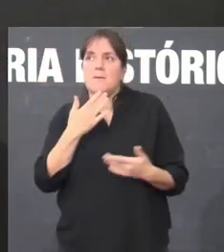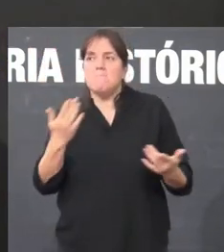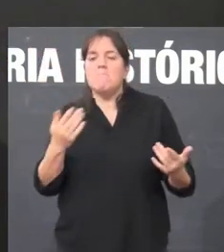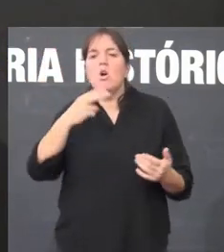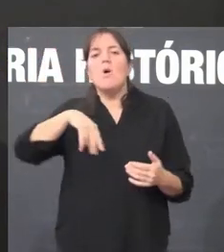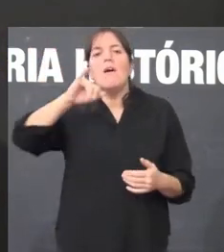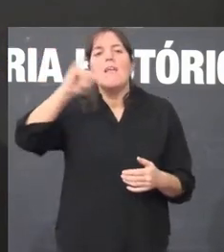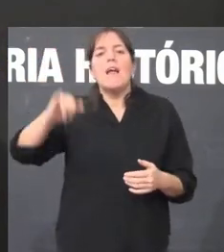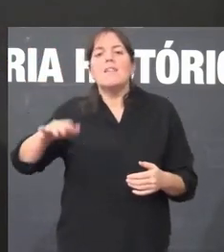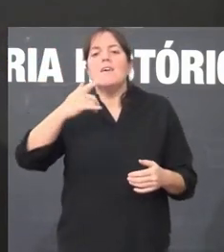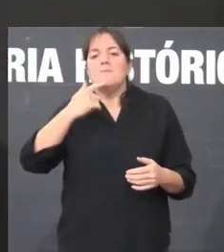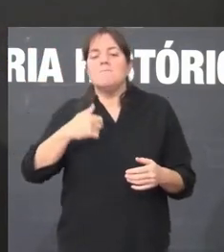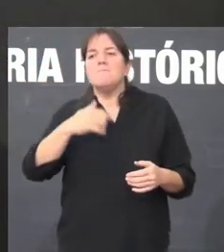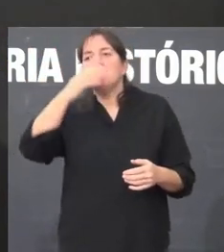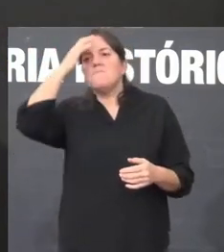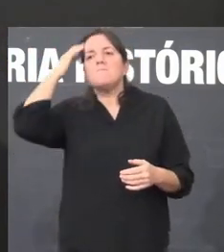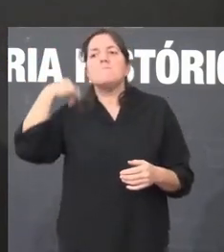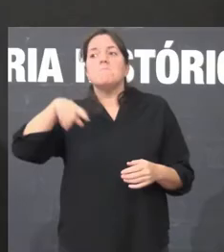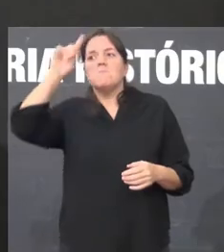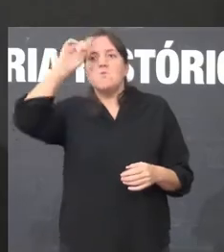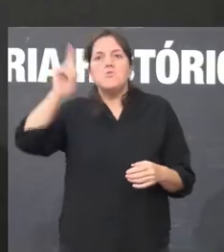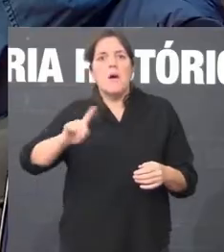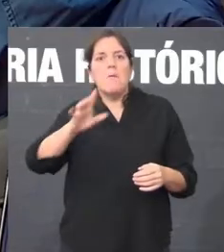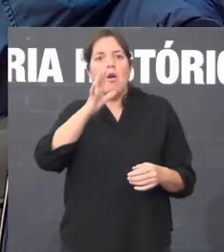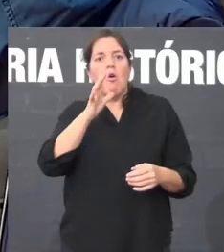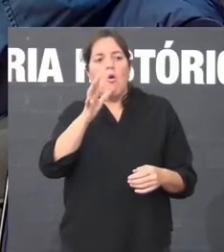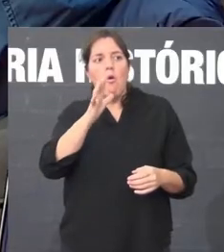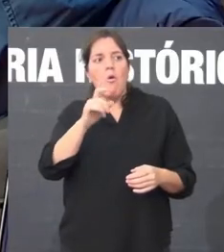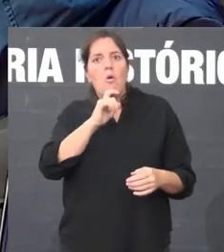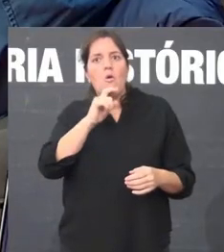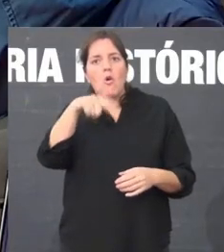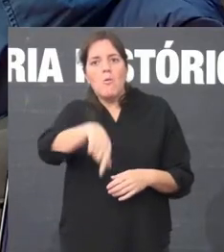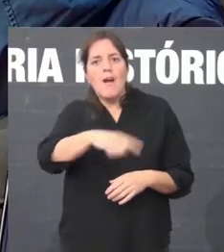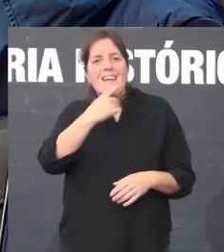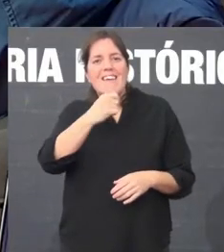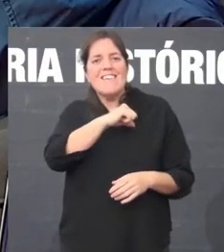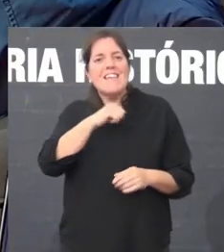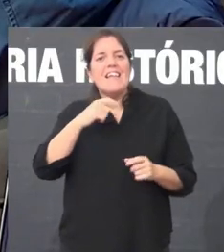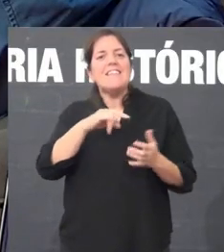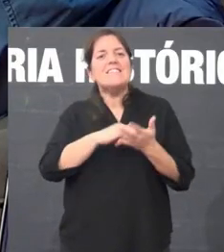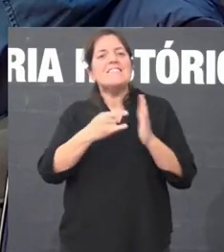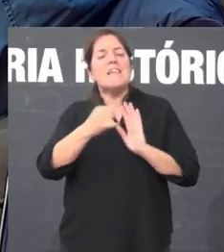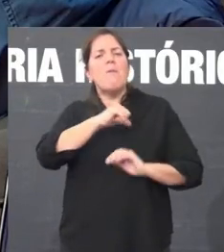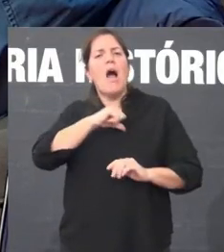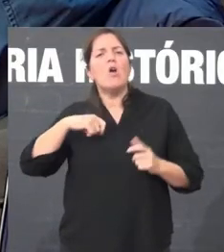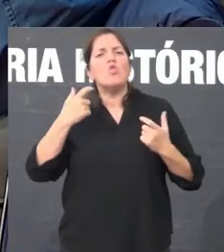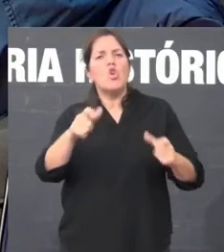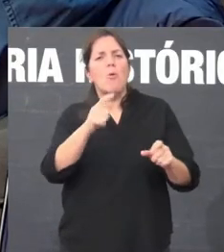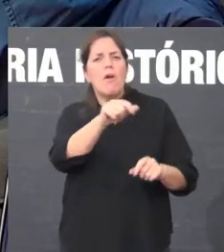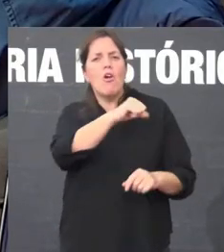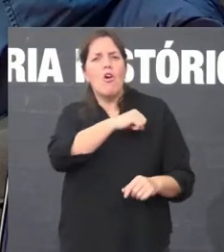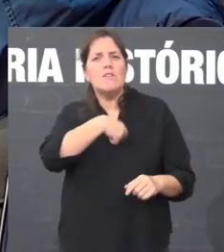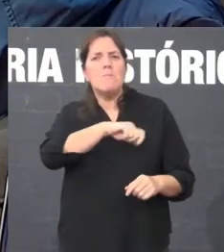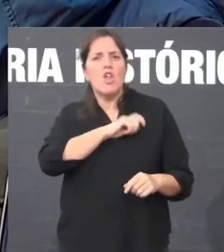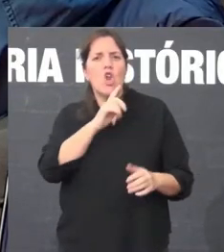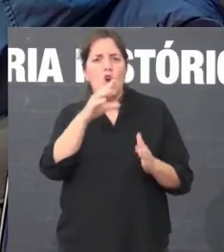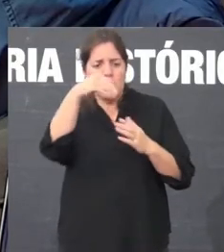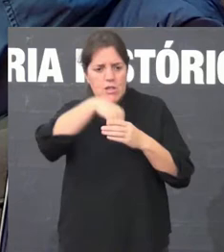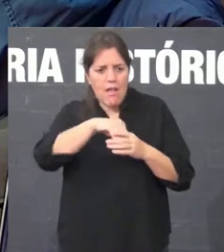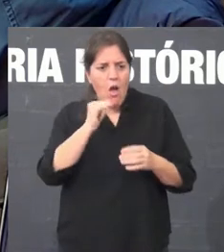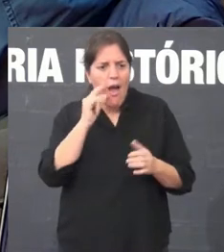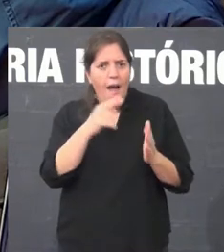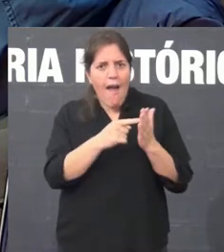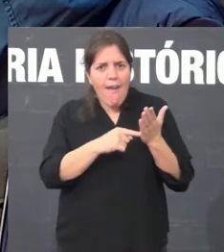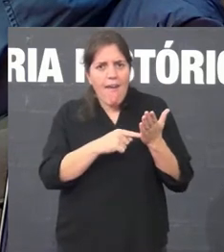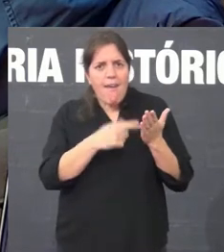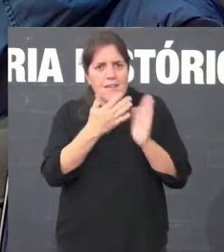tiene ni idea de cómo funciona el sistema autonómico español, porque ahí tampoco está definido cuál es el mapa. Claro,